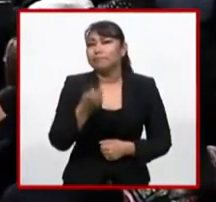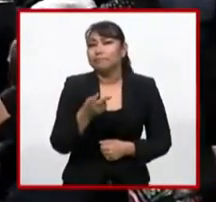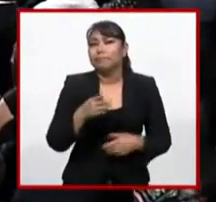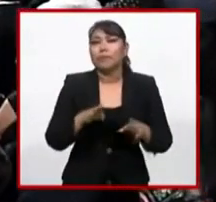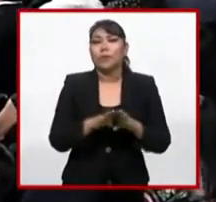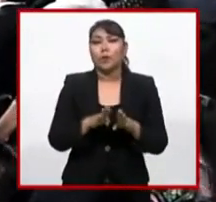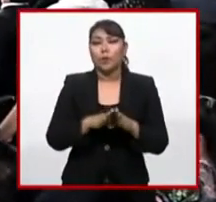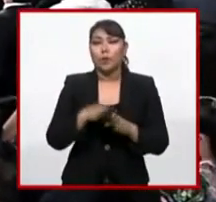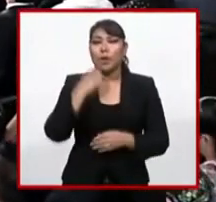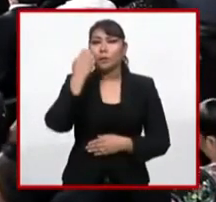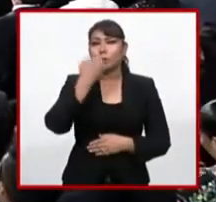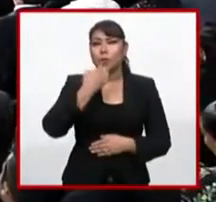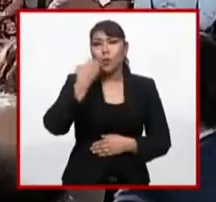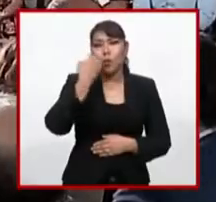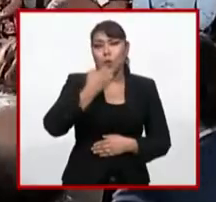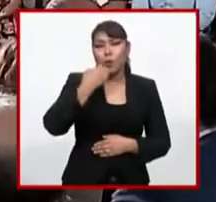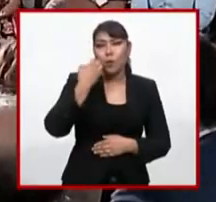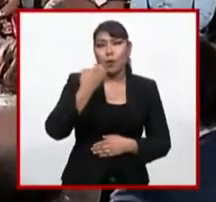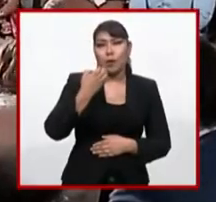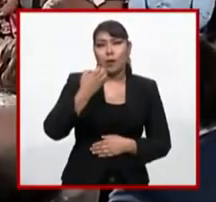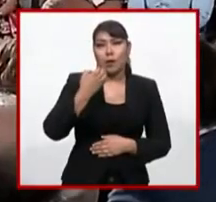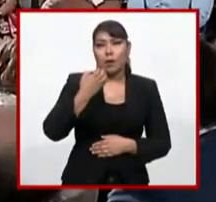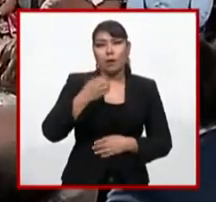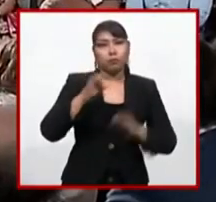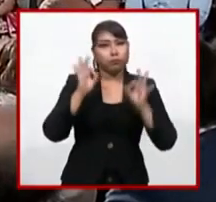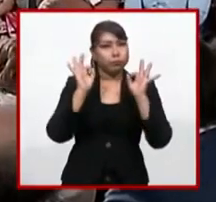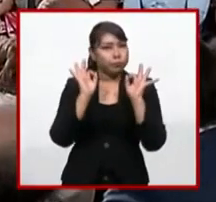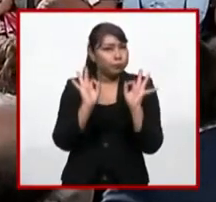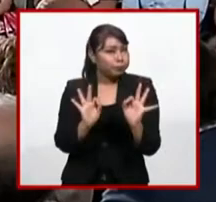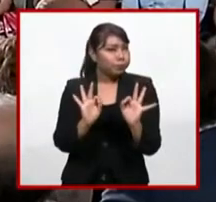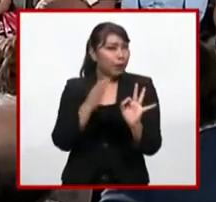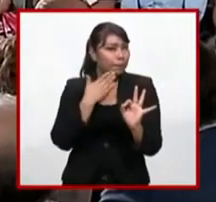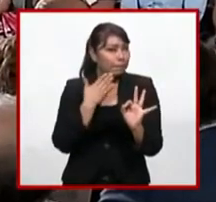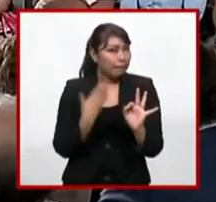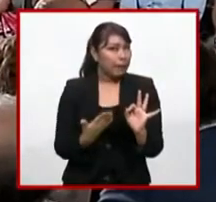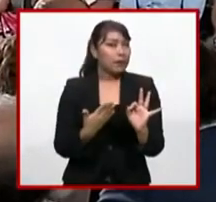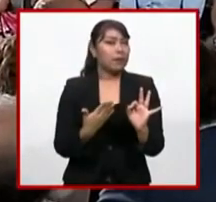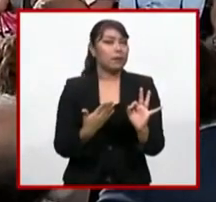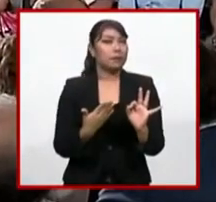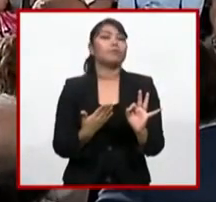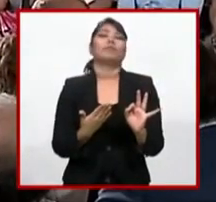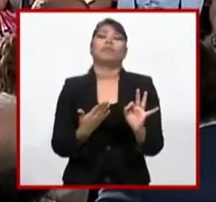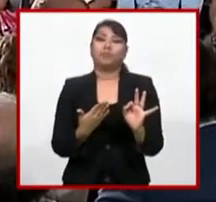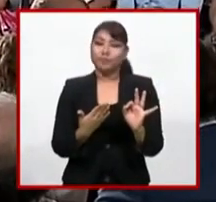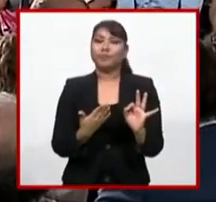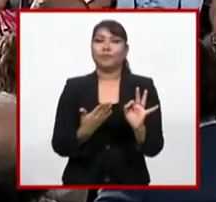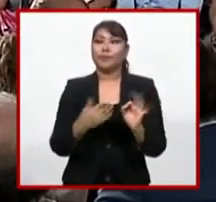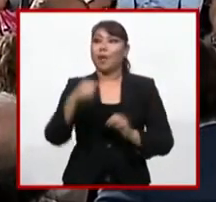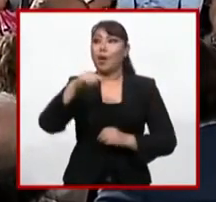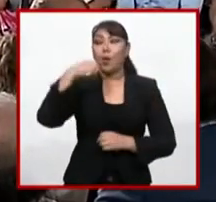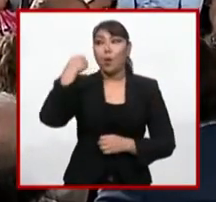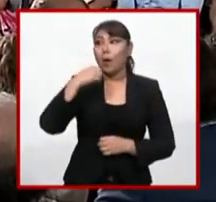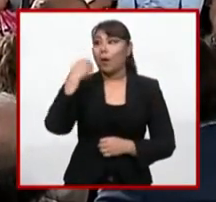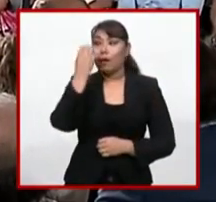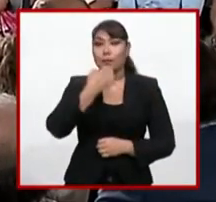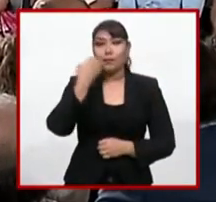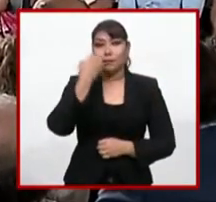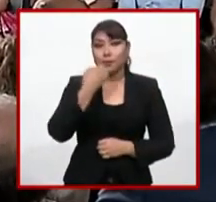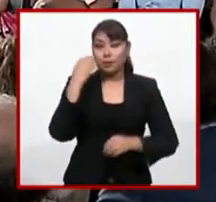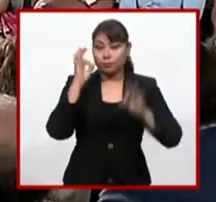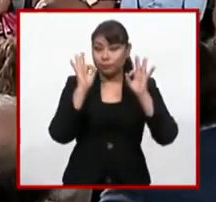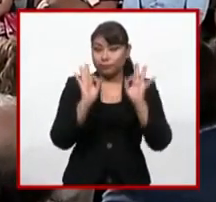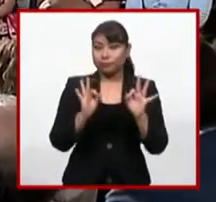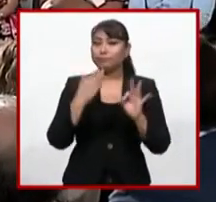calidad educativa es la adecuada. Y déjenme decirles que sí, que de acuerdo